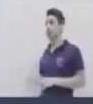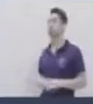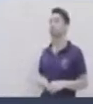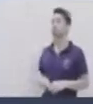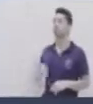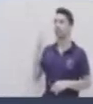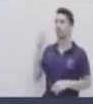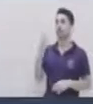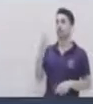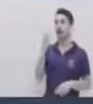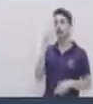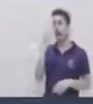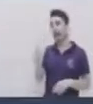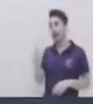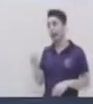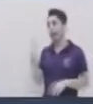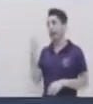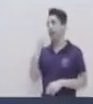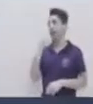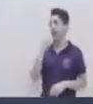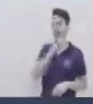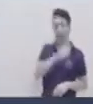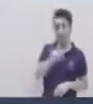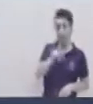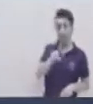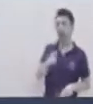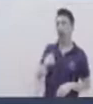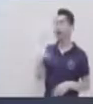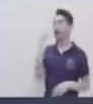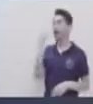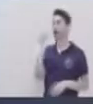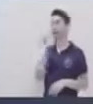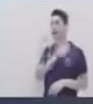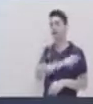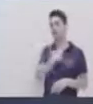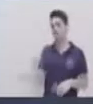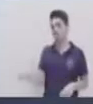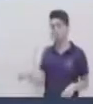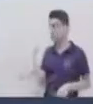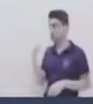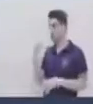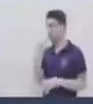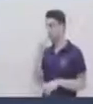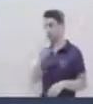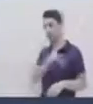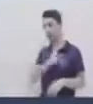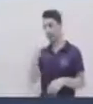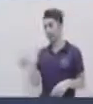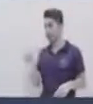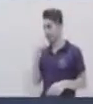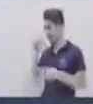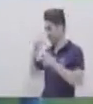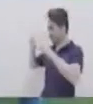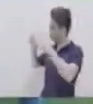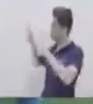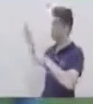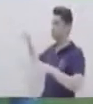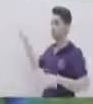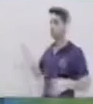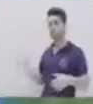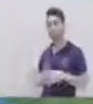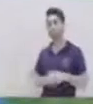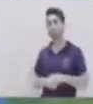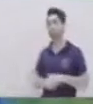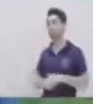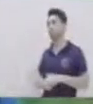él, ella, ellos y ellas. Entonces, ¿qué cambia? Por ejemplo acá, él a ellos, ¿qué ves tú que cambia?